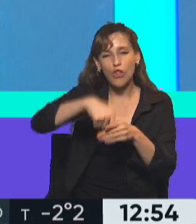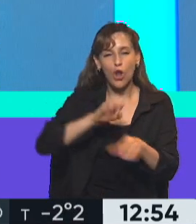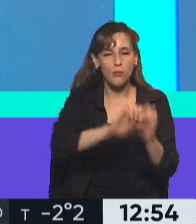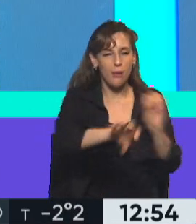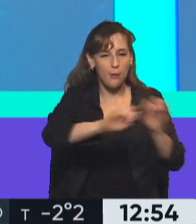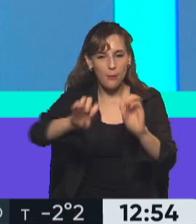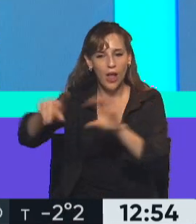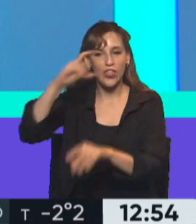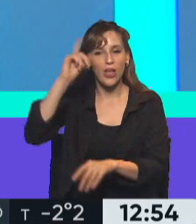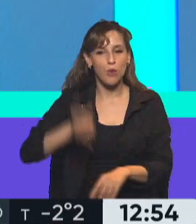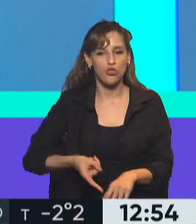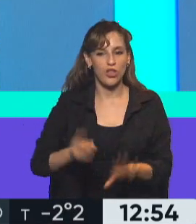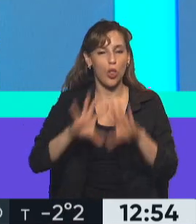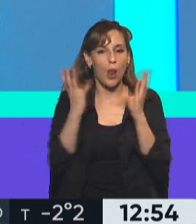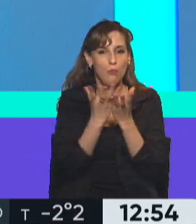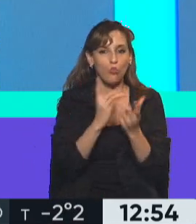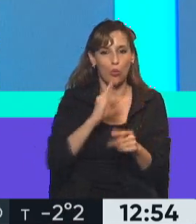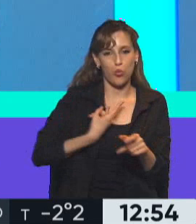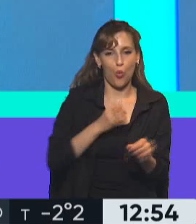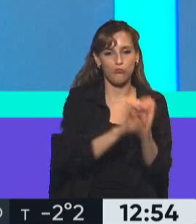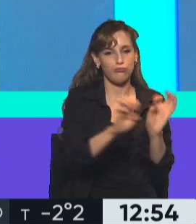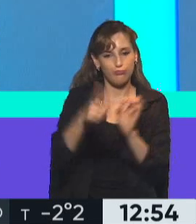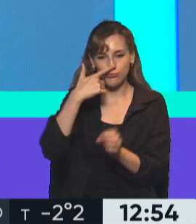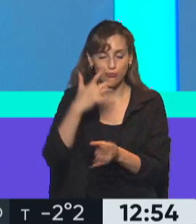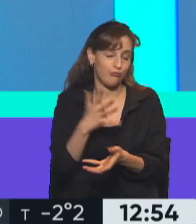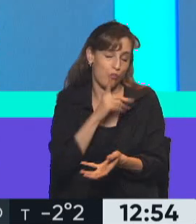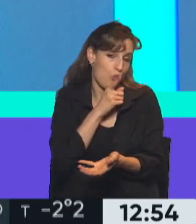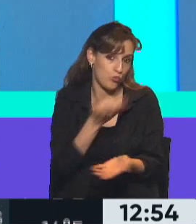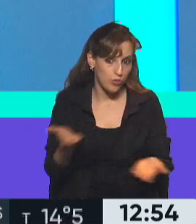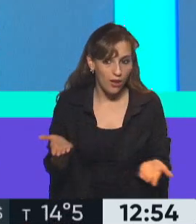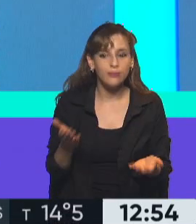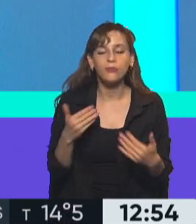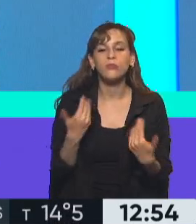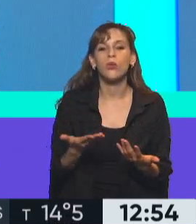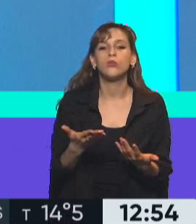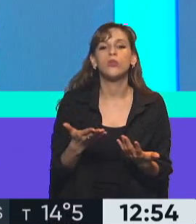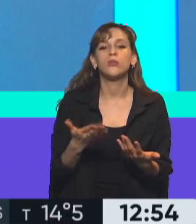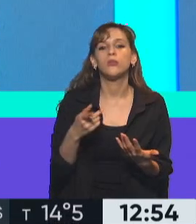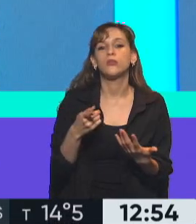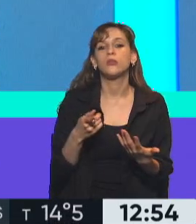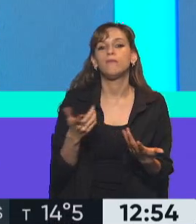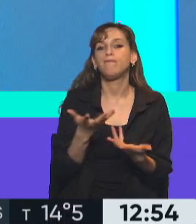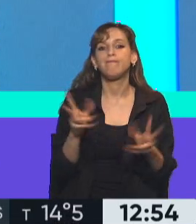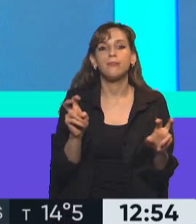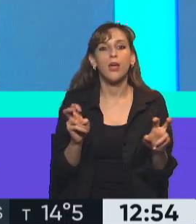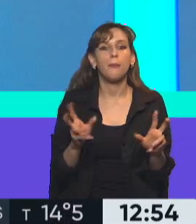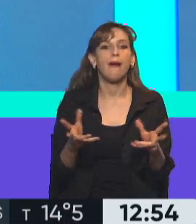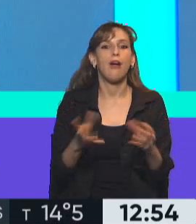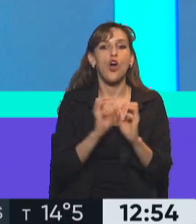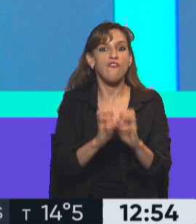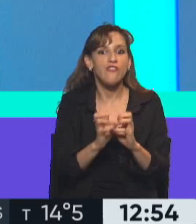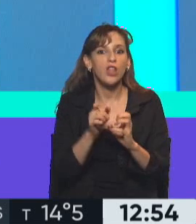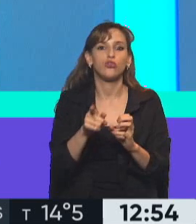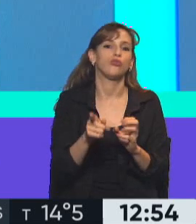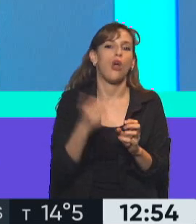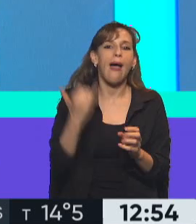con los commodities. En la medida que hay un escenario conflictivo y que no se sabe si hay restricciones económicas o un conflicto más a largo plazo, hay una expectativa de que